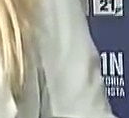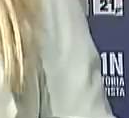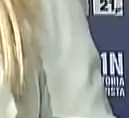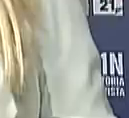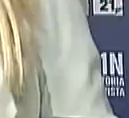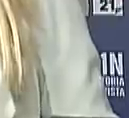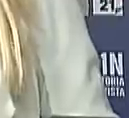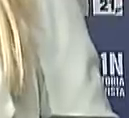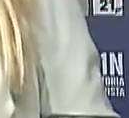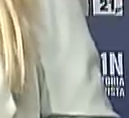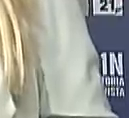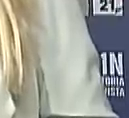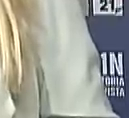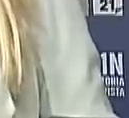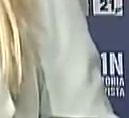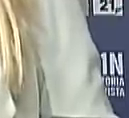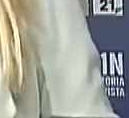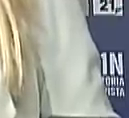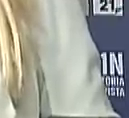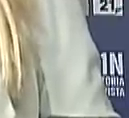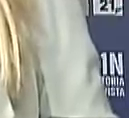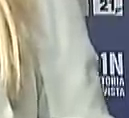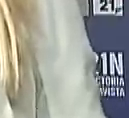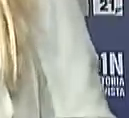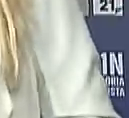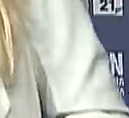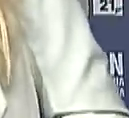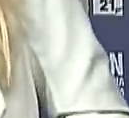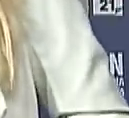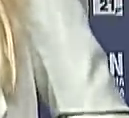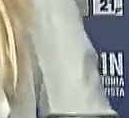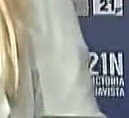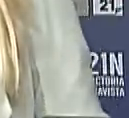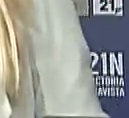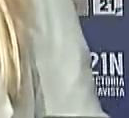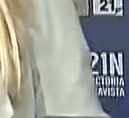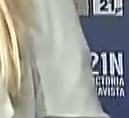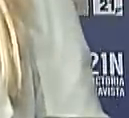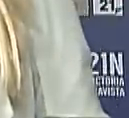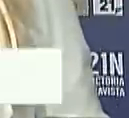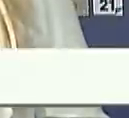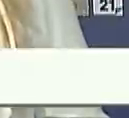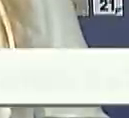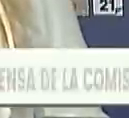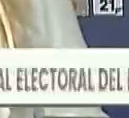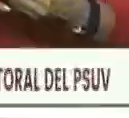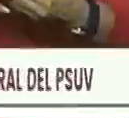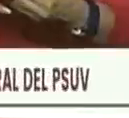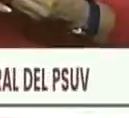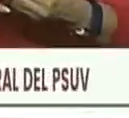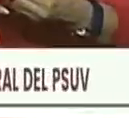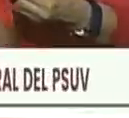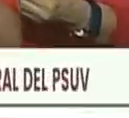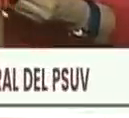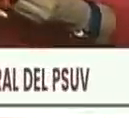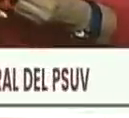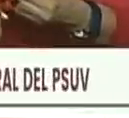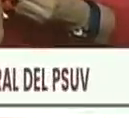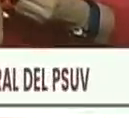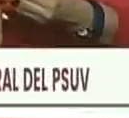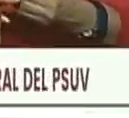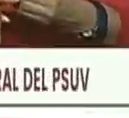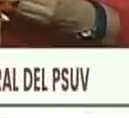de la Comisión Nacional Electoral del Partido Socialista Unido de Venezuela y vicepresidente del PSU, Diosdado Cabello Rondón.